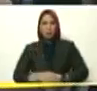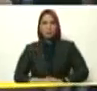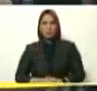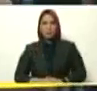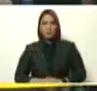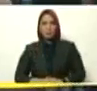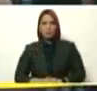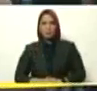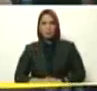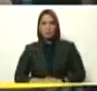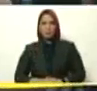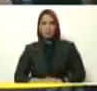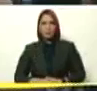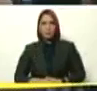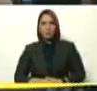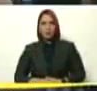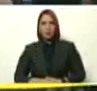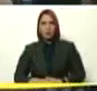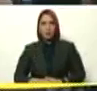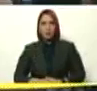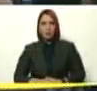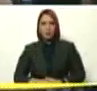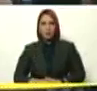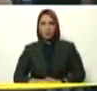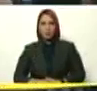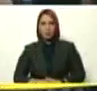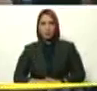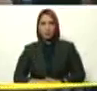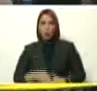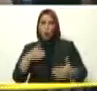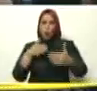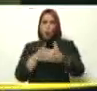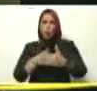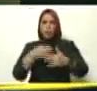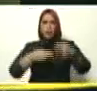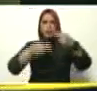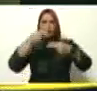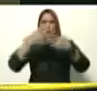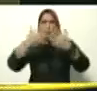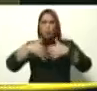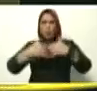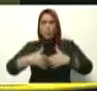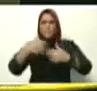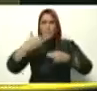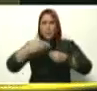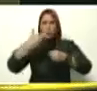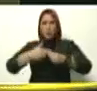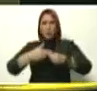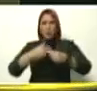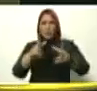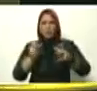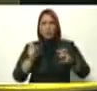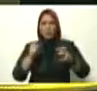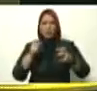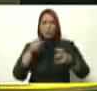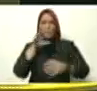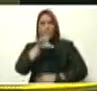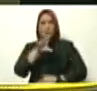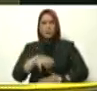el bloqueo, las sanciones, la persecución contra la industria petrolera y el ingreso del país. No es poca cosa.